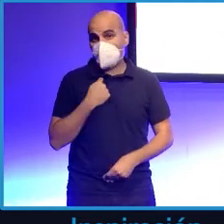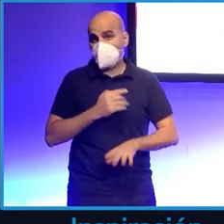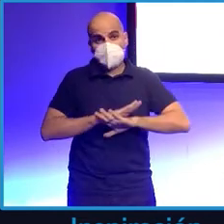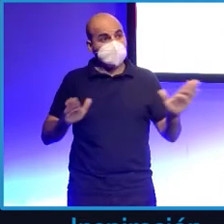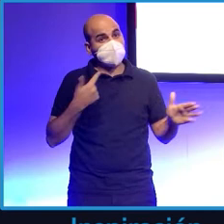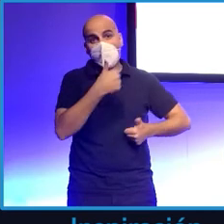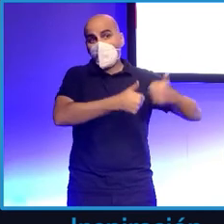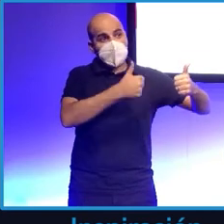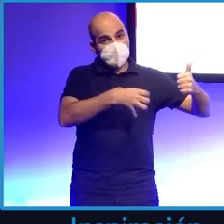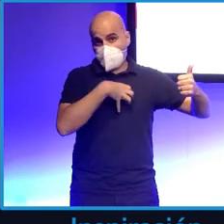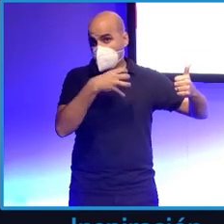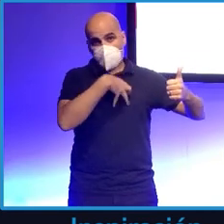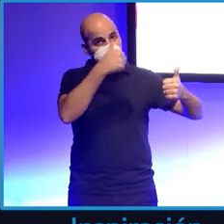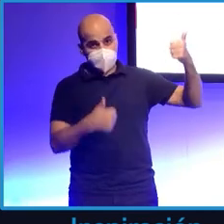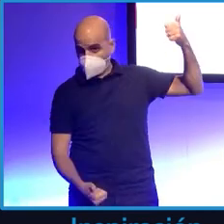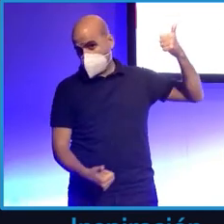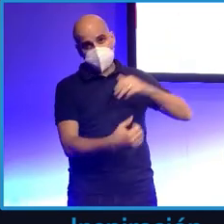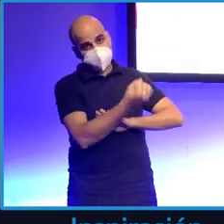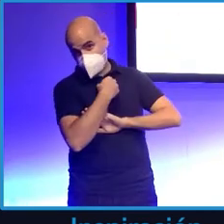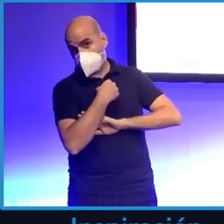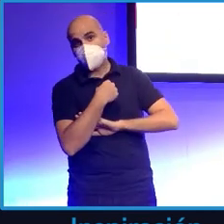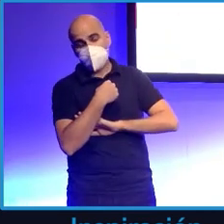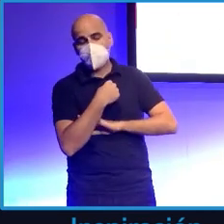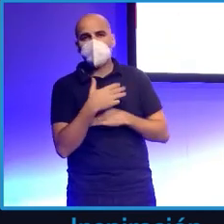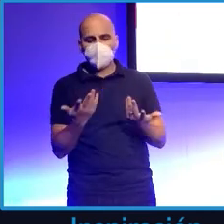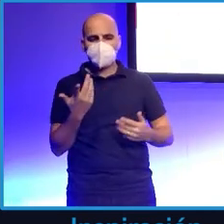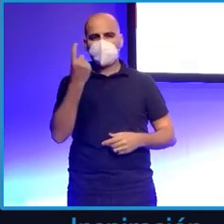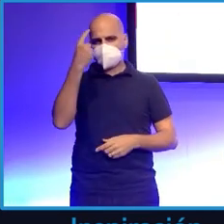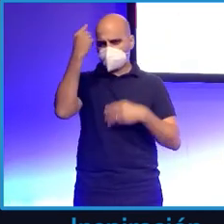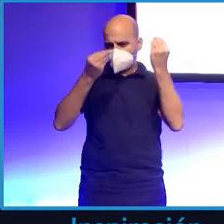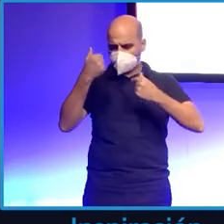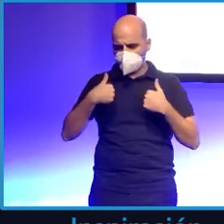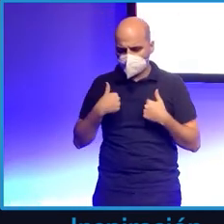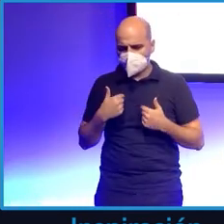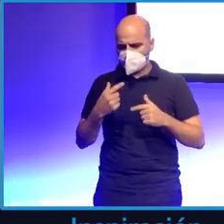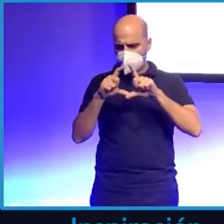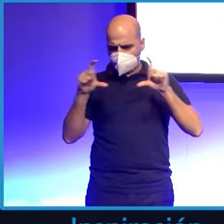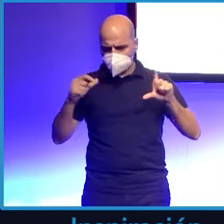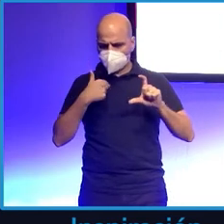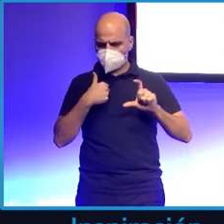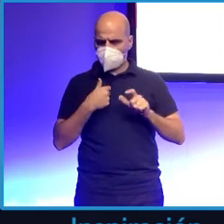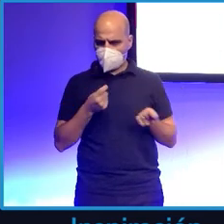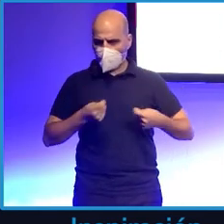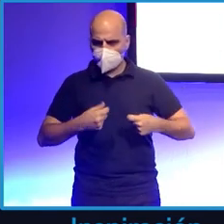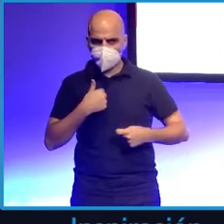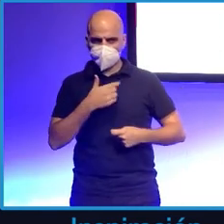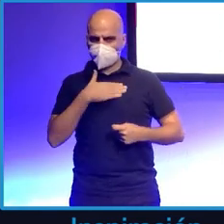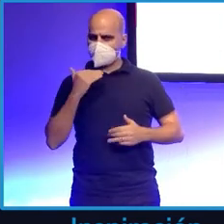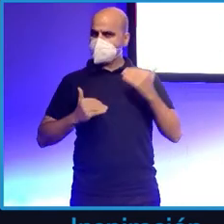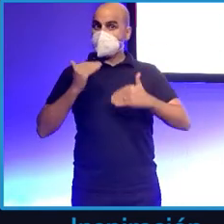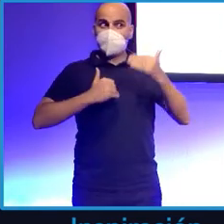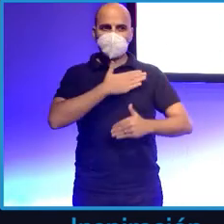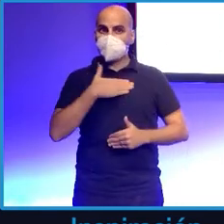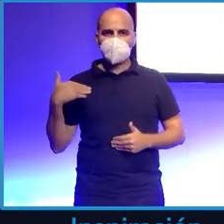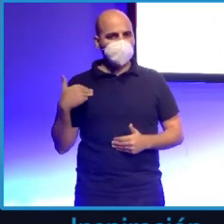con lo cual aquí llega un momento de decir tengo una empresa tengo un negocio tengo que subir tengo que comerme la competencia tengo que trabajar en building